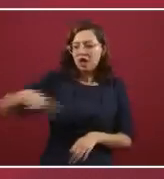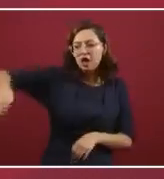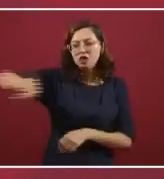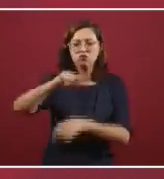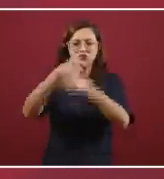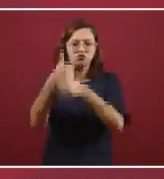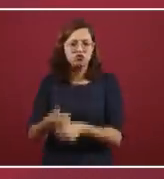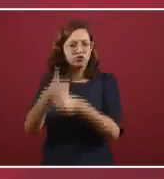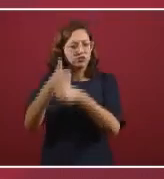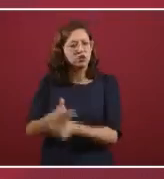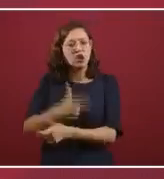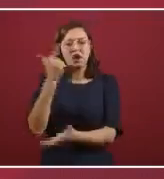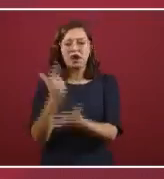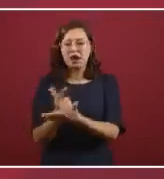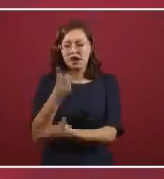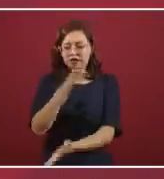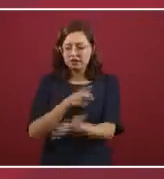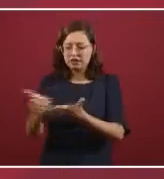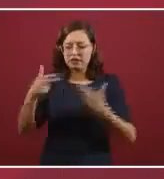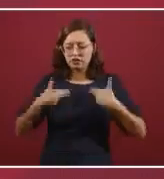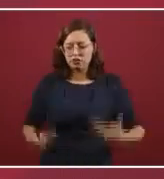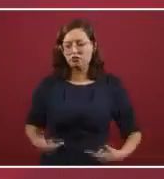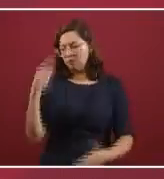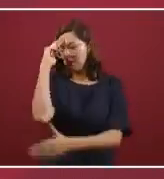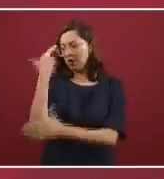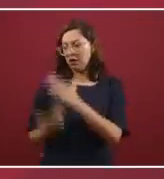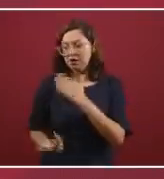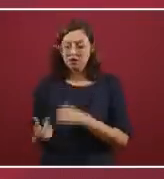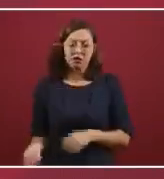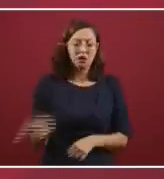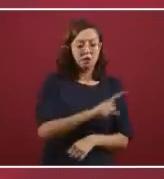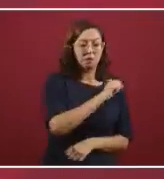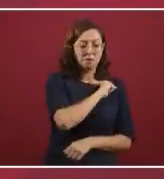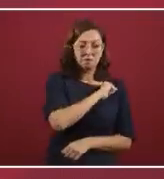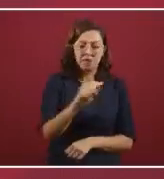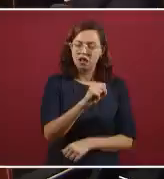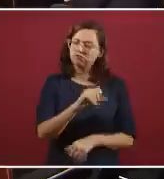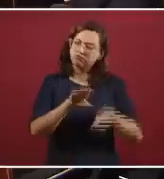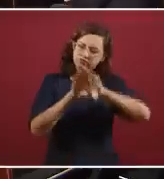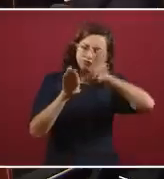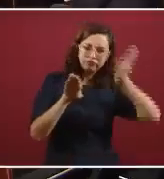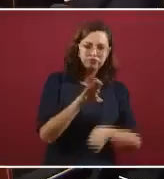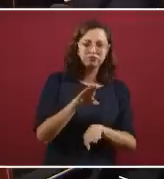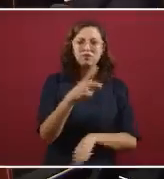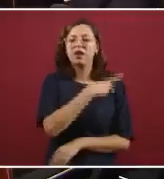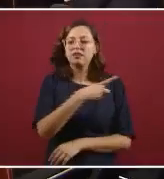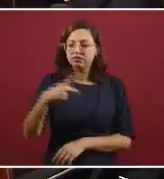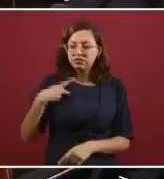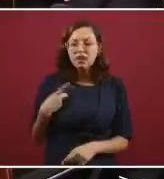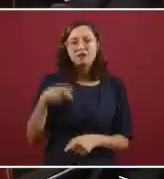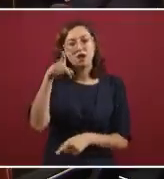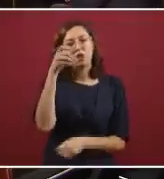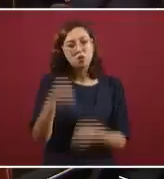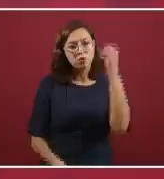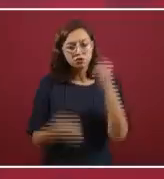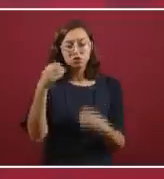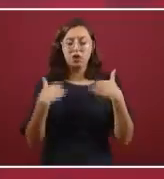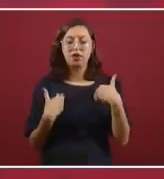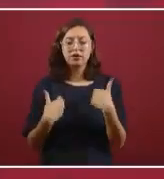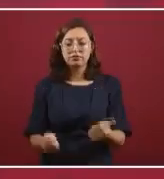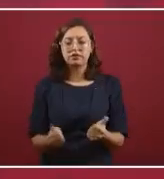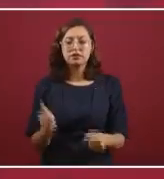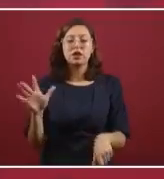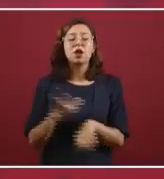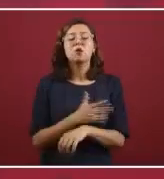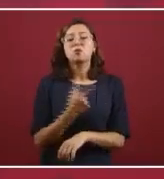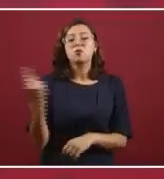derechos humanos por encima de los derechos de los victimarios. Y eso tiene que entenderlo el Poder Judicial, porque lo que